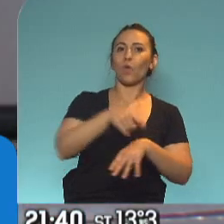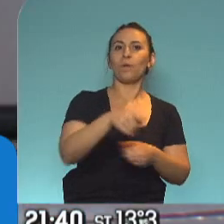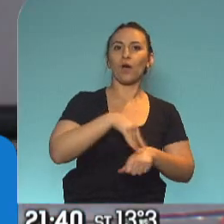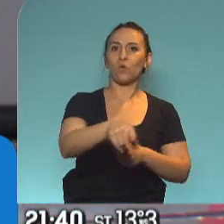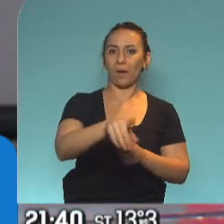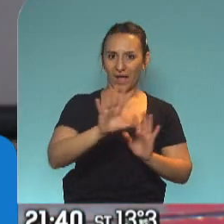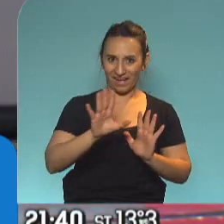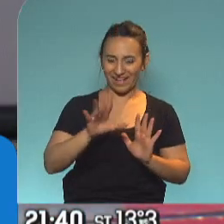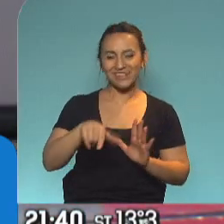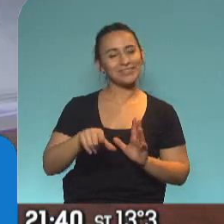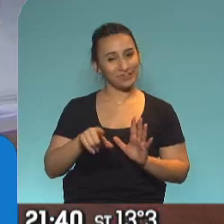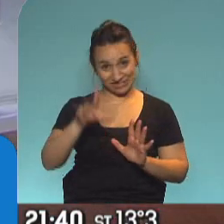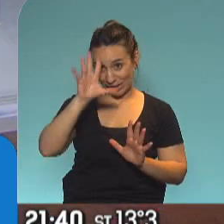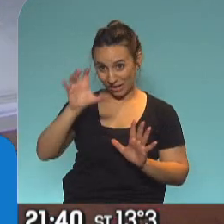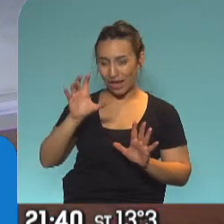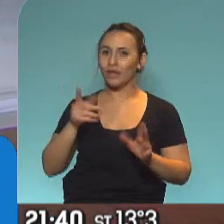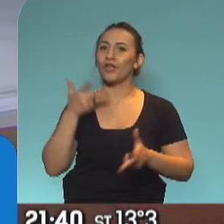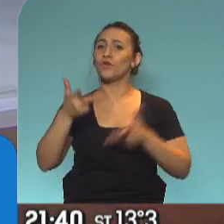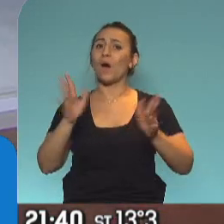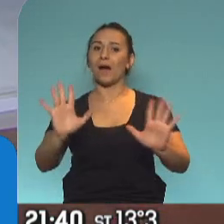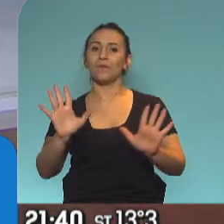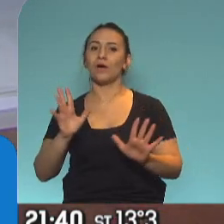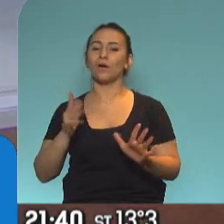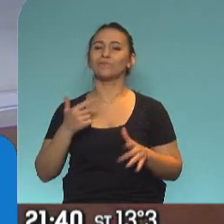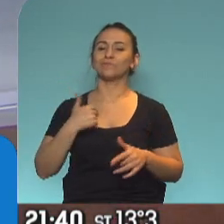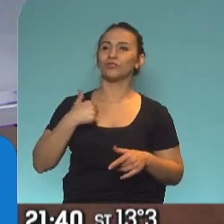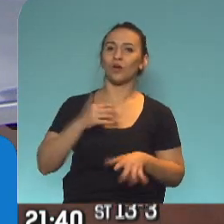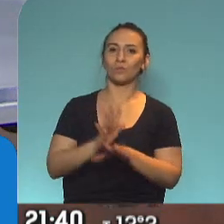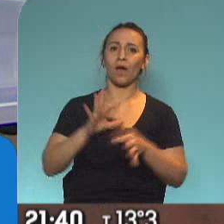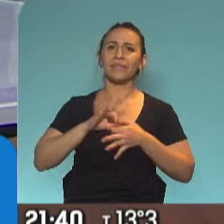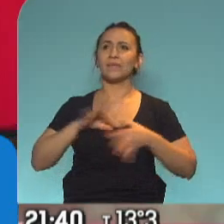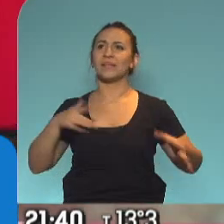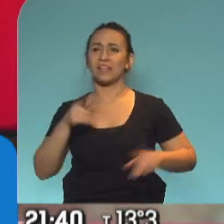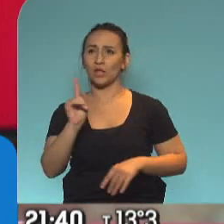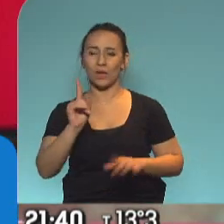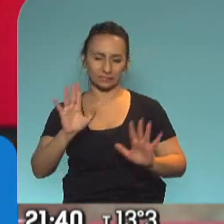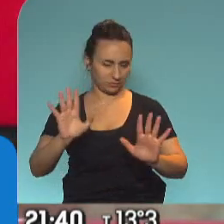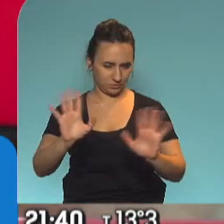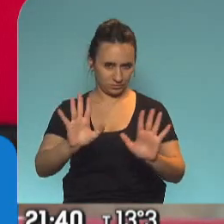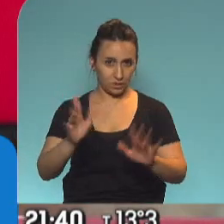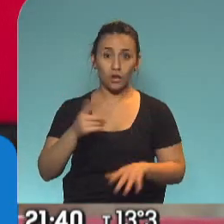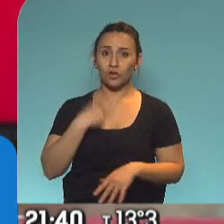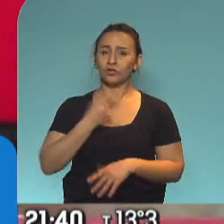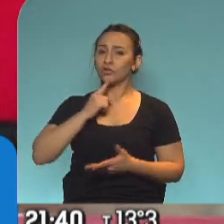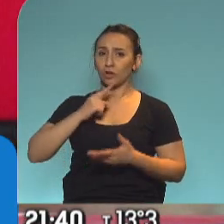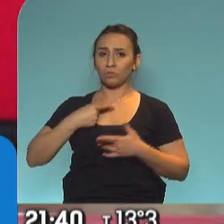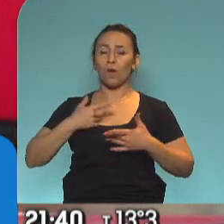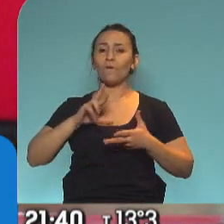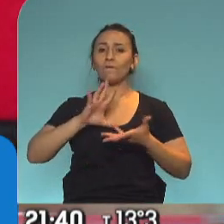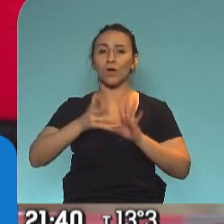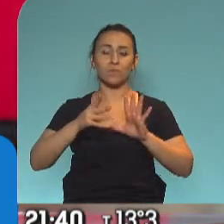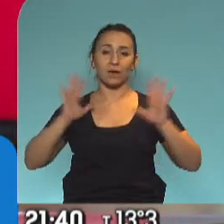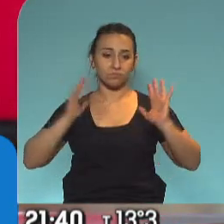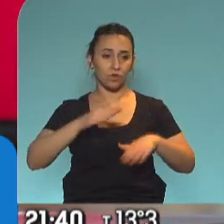a los funcionarios de mi gobierno para que no digan que no soy independiente. Nosotros tenemos una política de no querellar a nadie. Hemos hecho